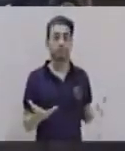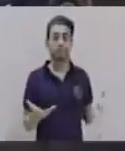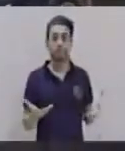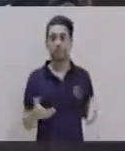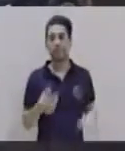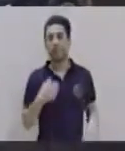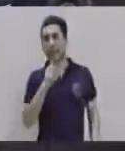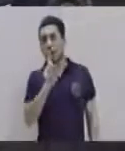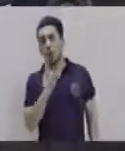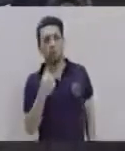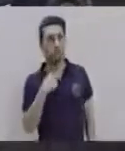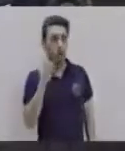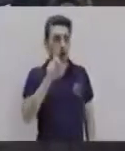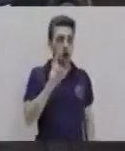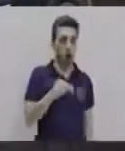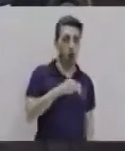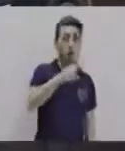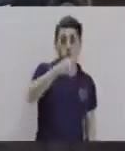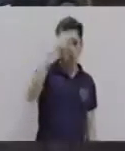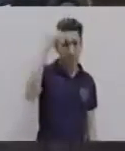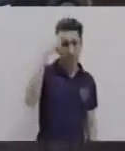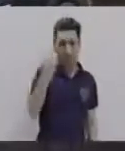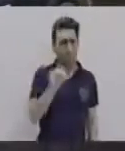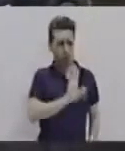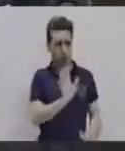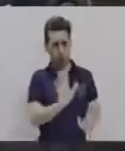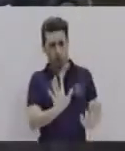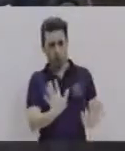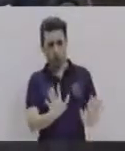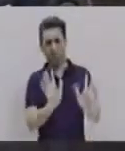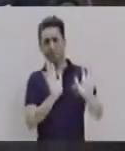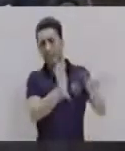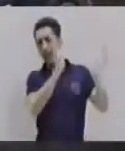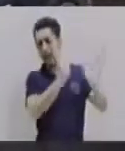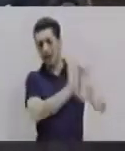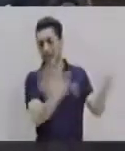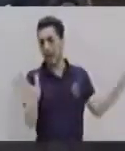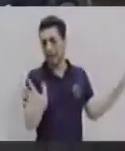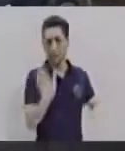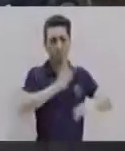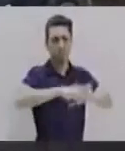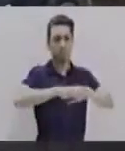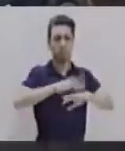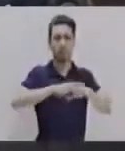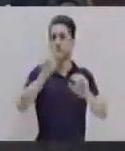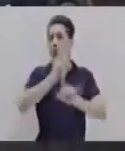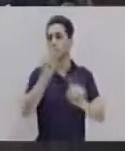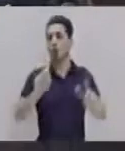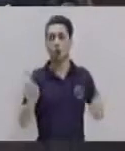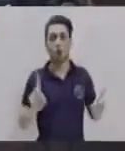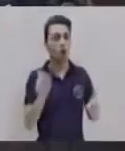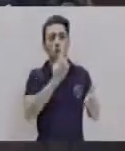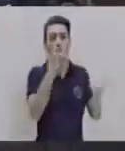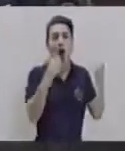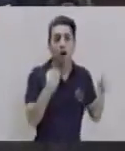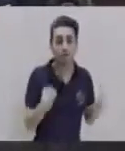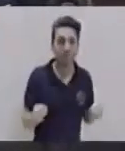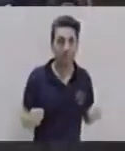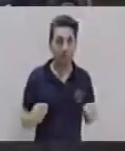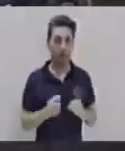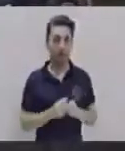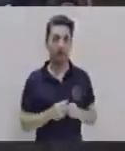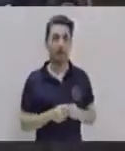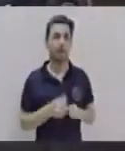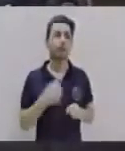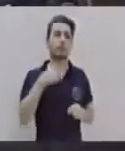la crítica, no, tú trabajas mucho, no hombre, dale, déjalo ahí, o sea, ya no lo hagas, ¿verdad? O